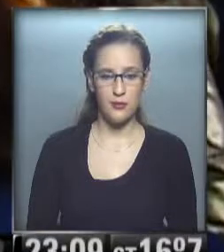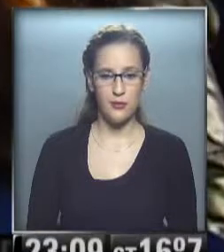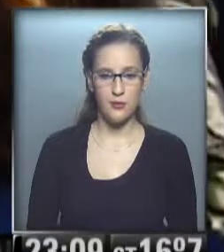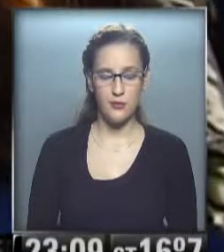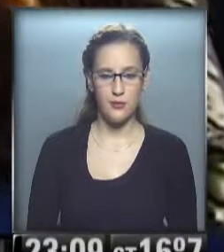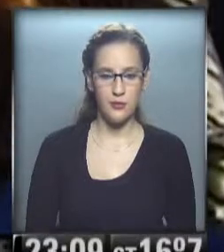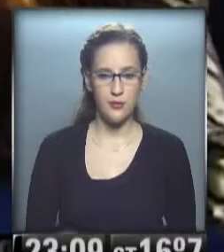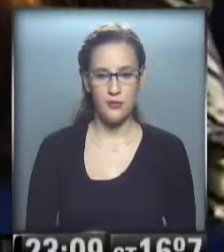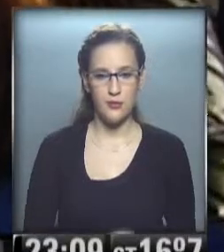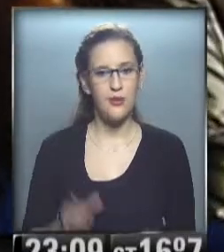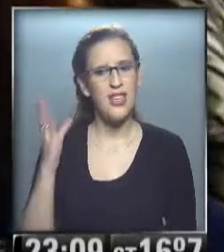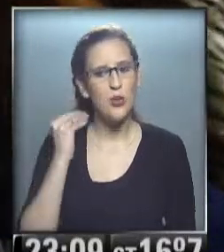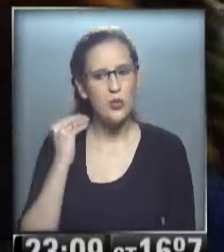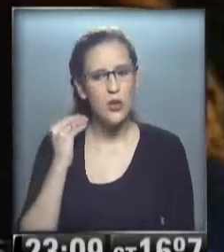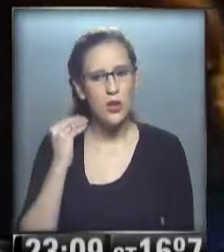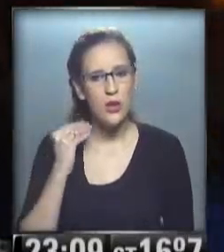¿Cómo se escucha acá?